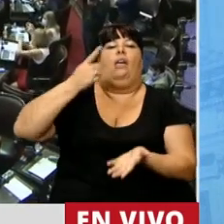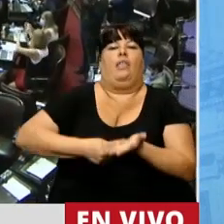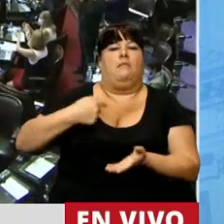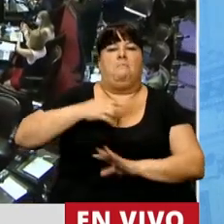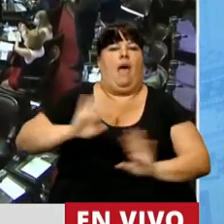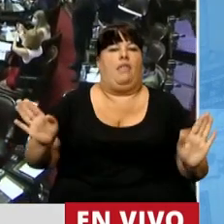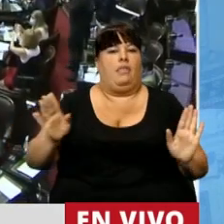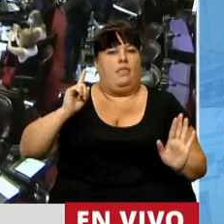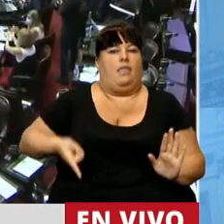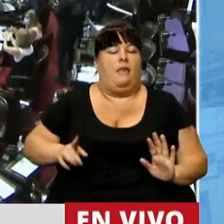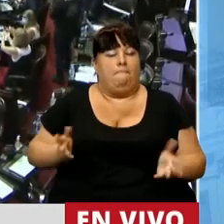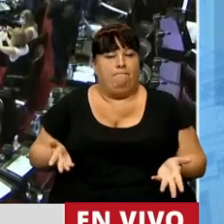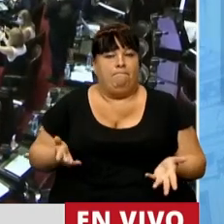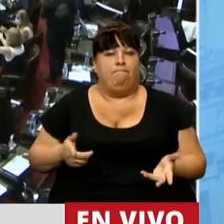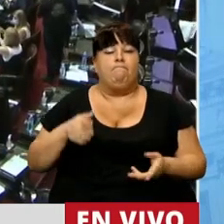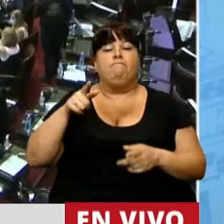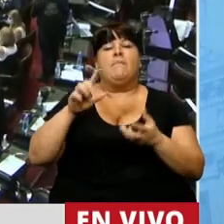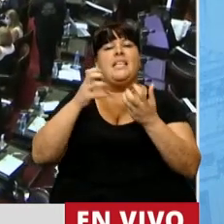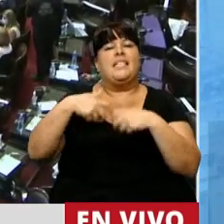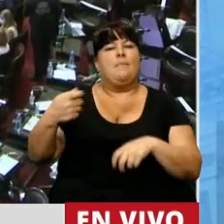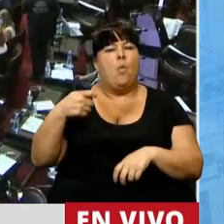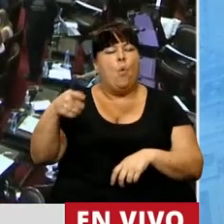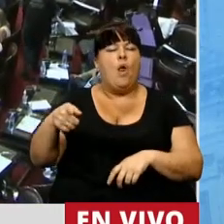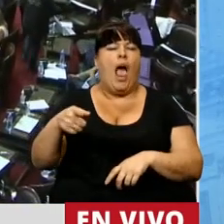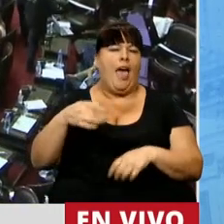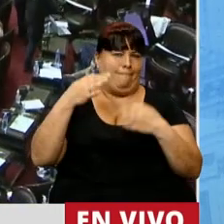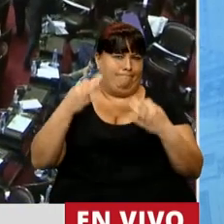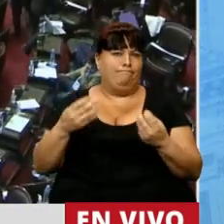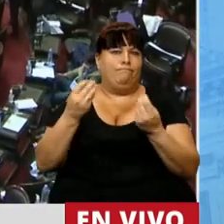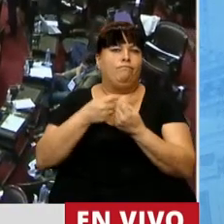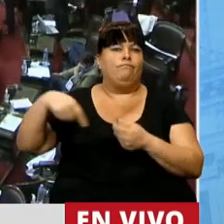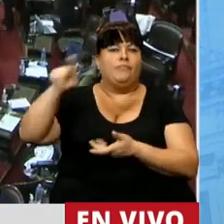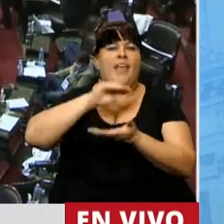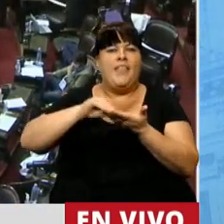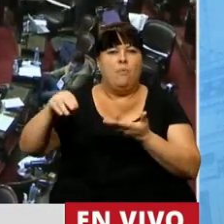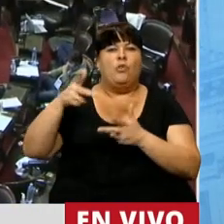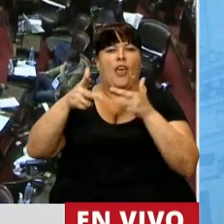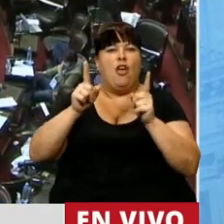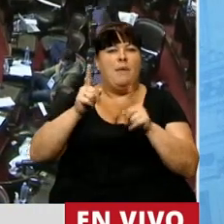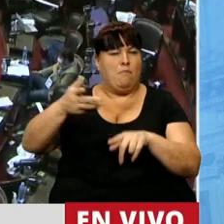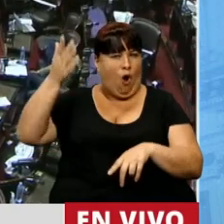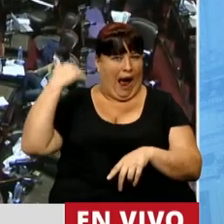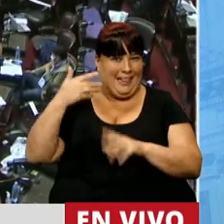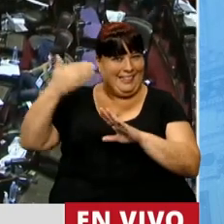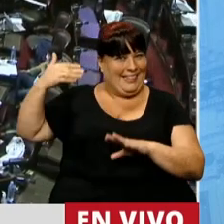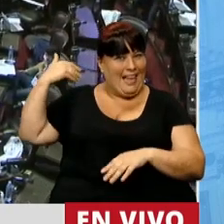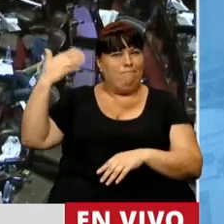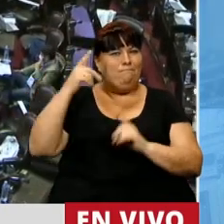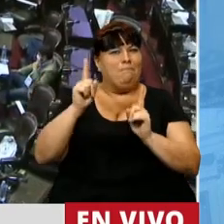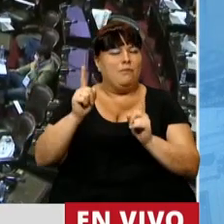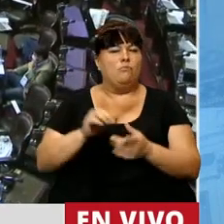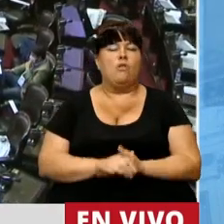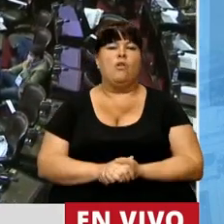nuevamente. Un sistema previsional que indudablemente, como muchos diputados los dijeron antes que me antecedieron en la